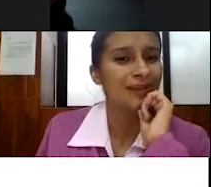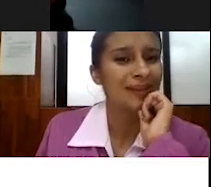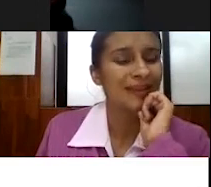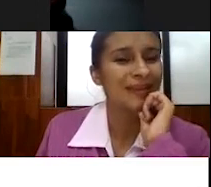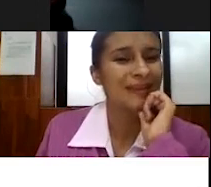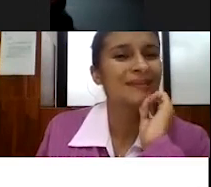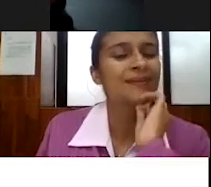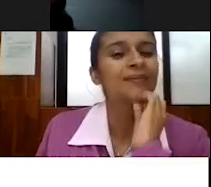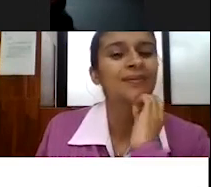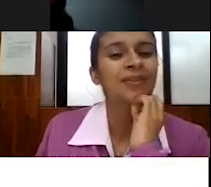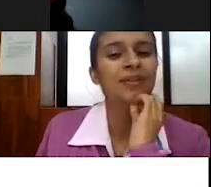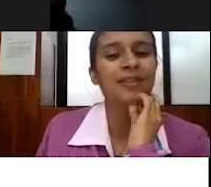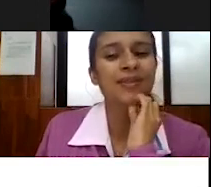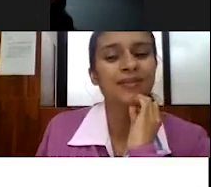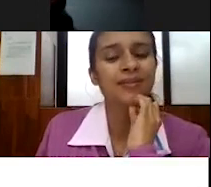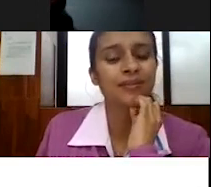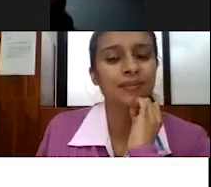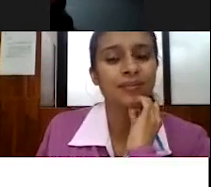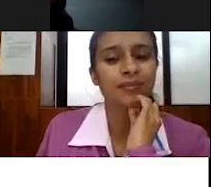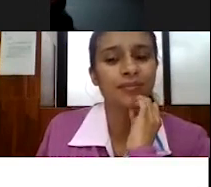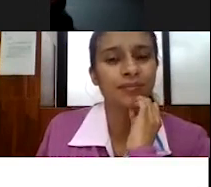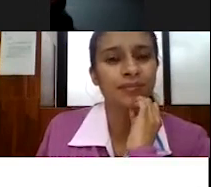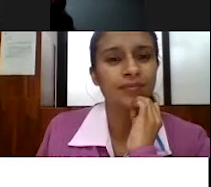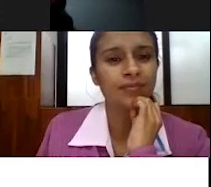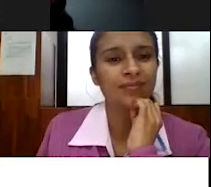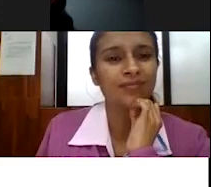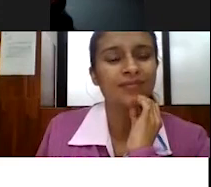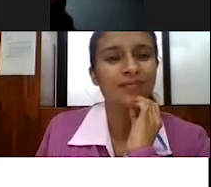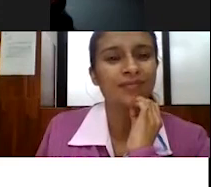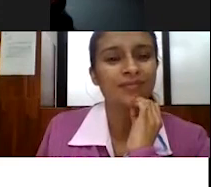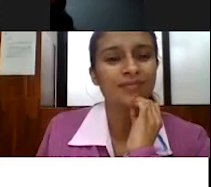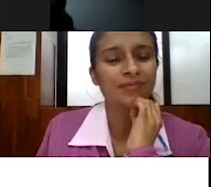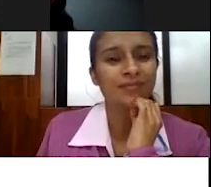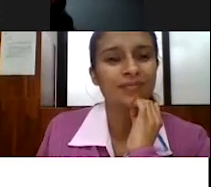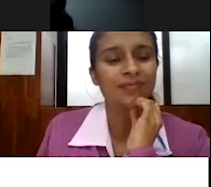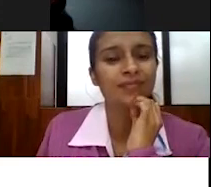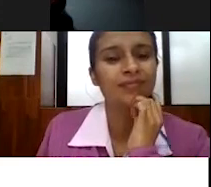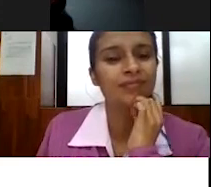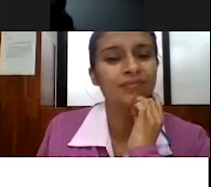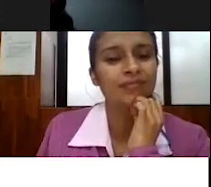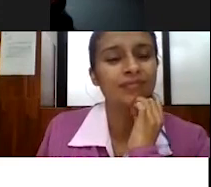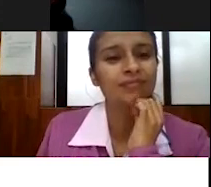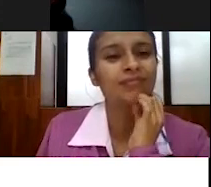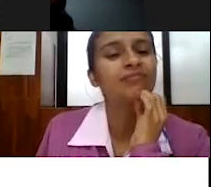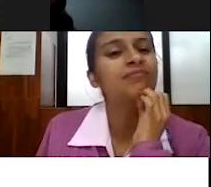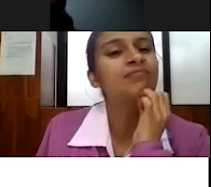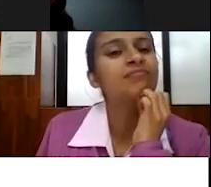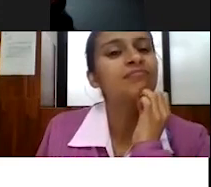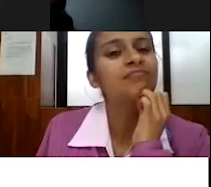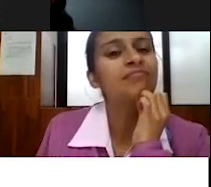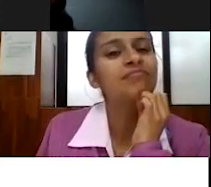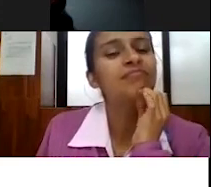soldada o un tornillo flojo. Pasa Y lo yo mismo. comienzo. Tienes que checar que el lugar sea adecuado, o sea, que no haya como ese